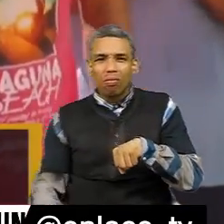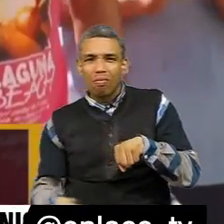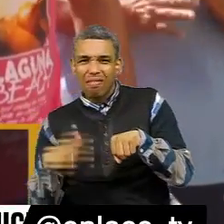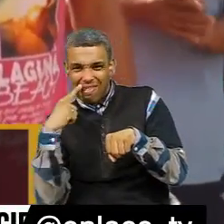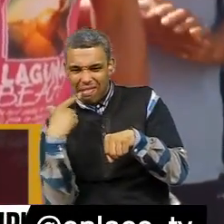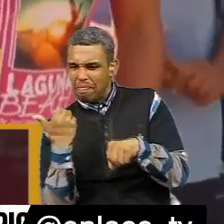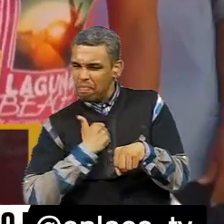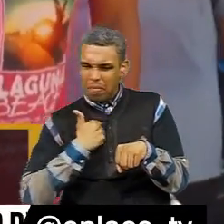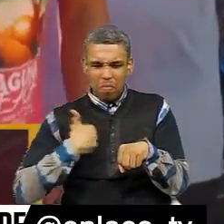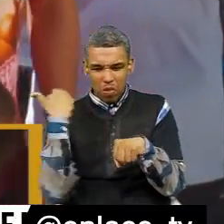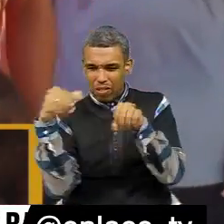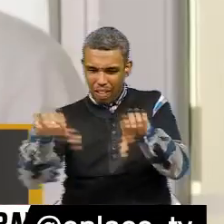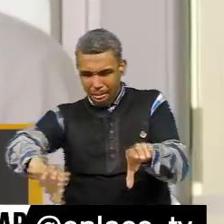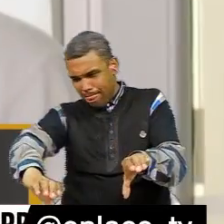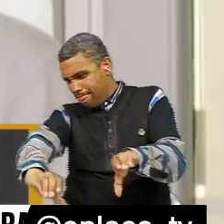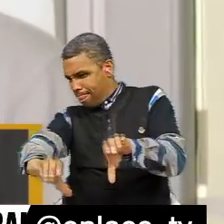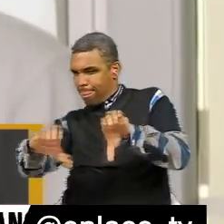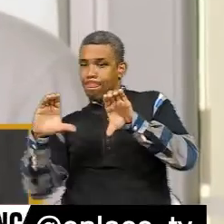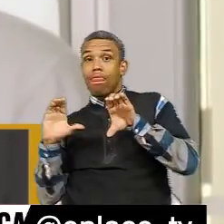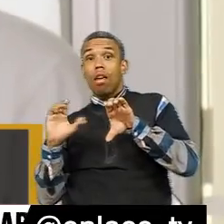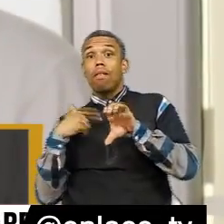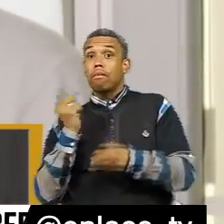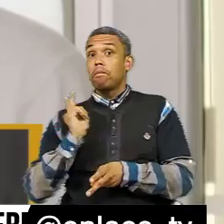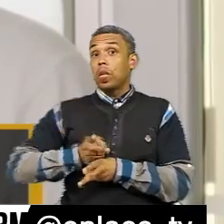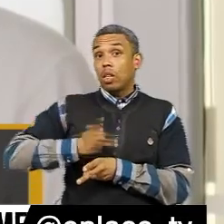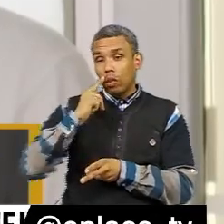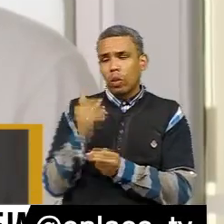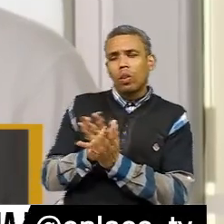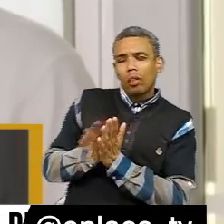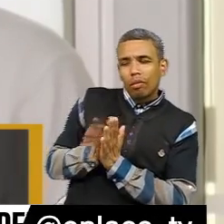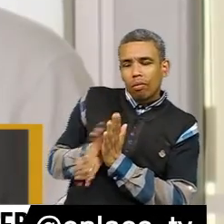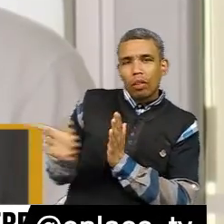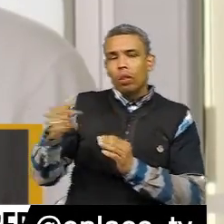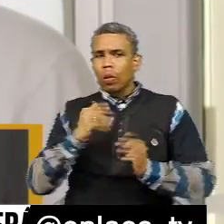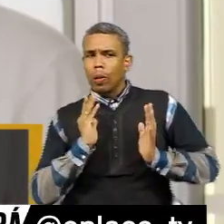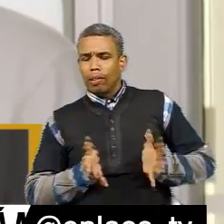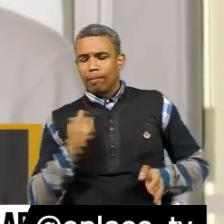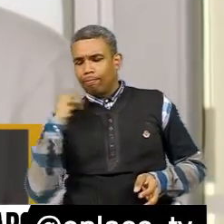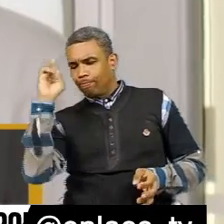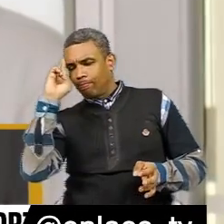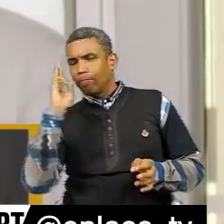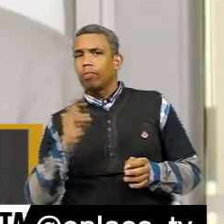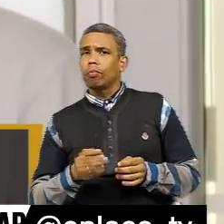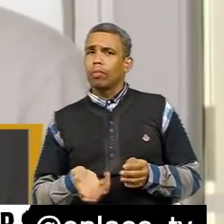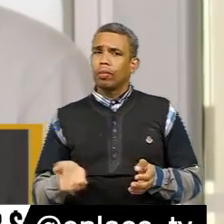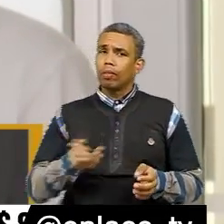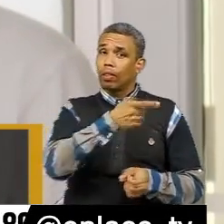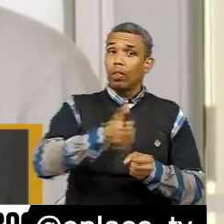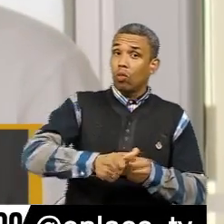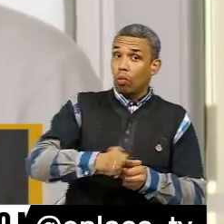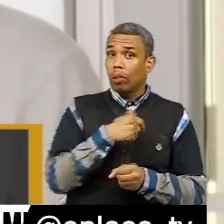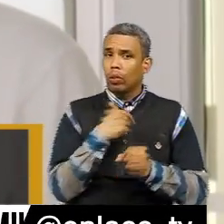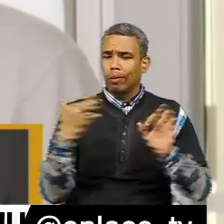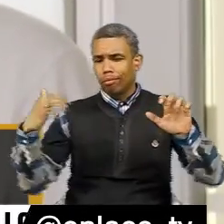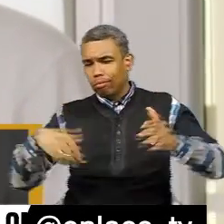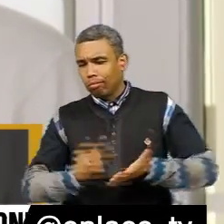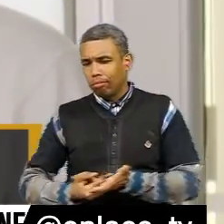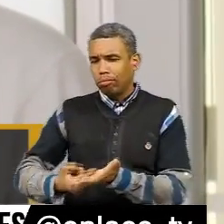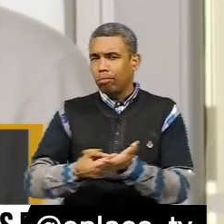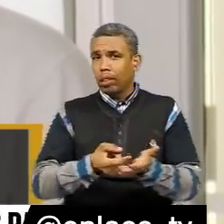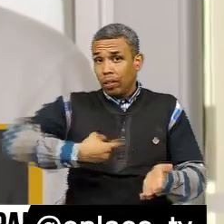la comunidad y Ecopetrol. Nosotros entramos como administración municipal, como garantes del proceso,